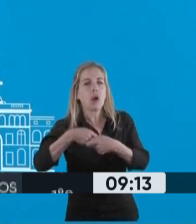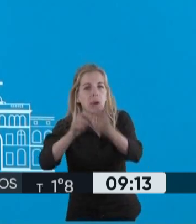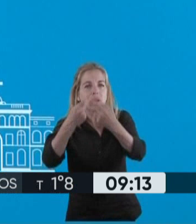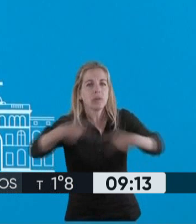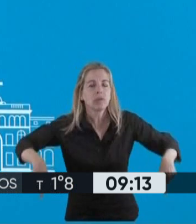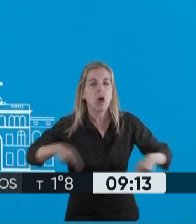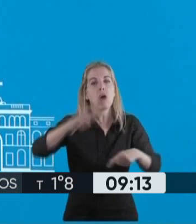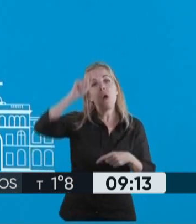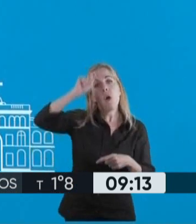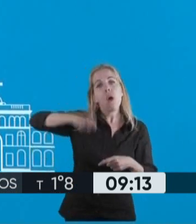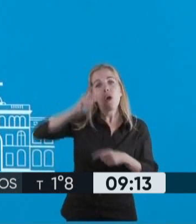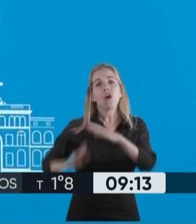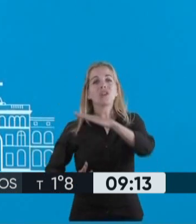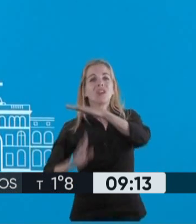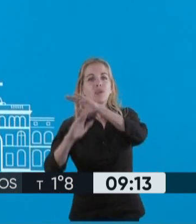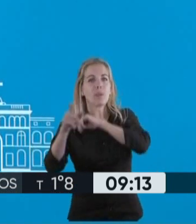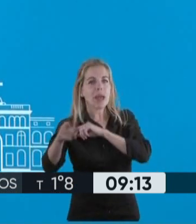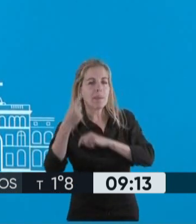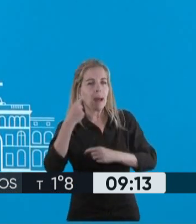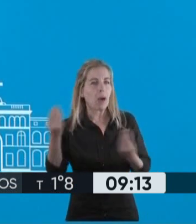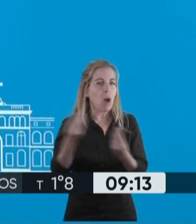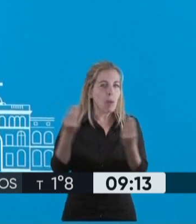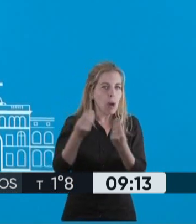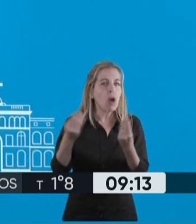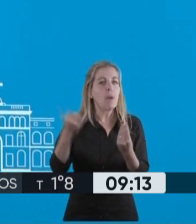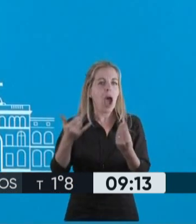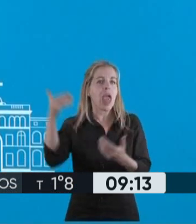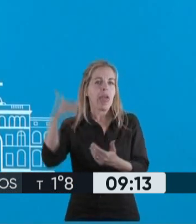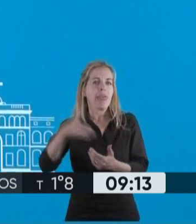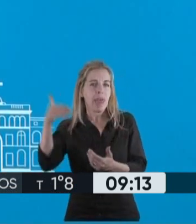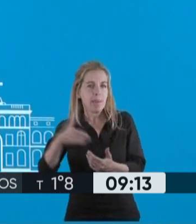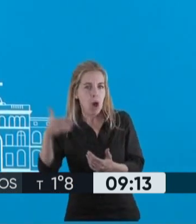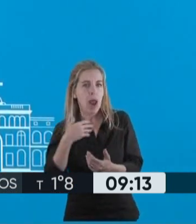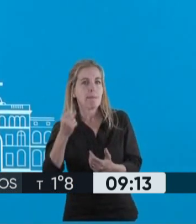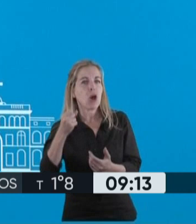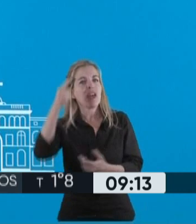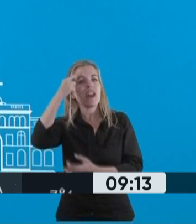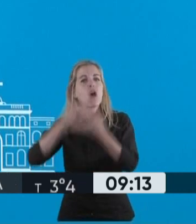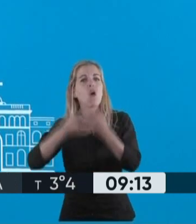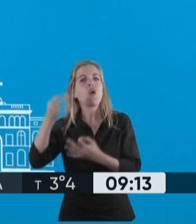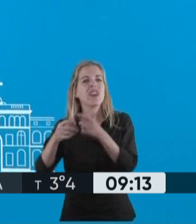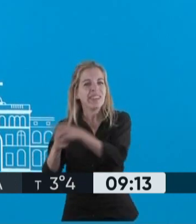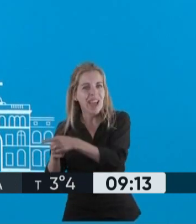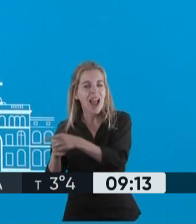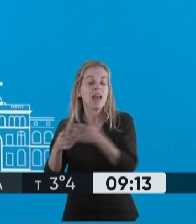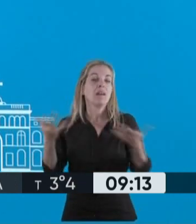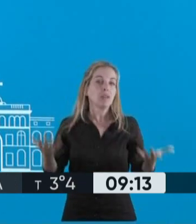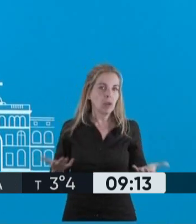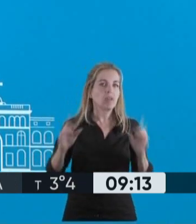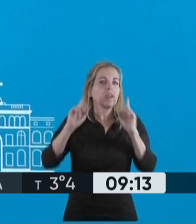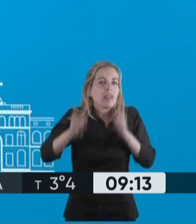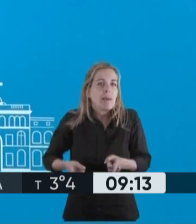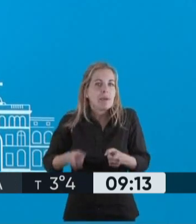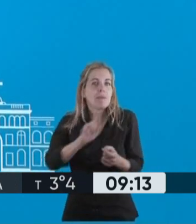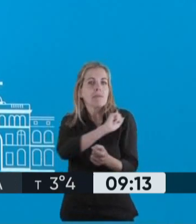elegir aquellas causas en las cuales vaya y todos los cuestionamientos que tenemos a cómo está funcionando la Corte y cómo está funcionando la justicia. Por eso también el